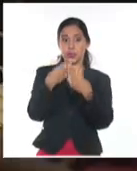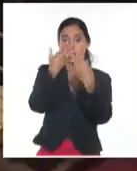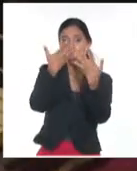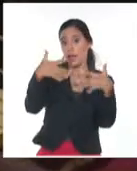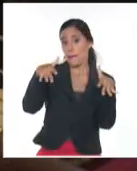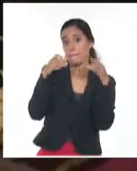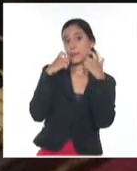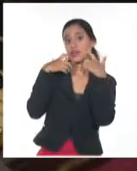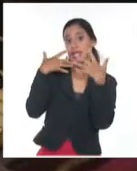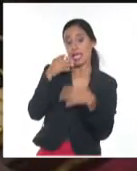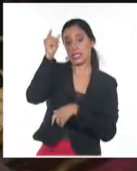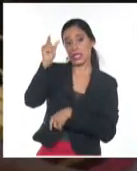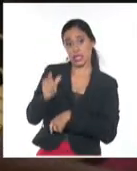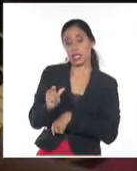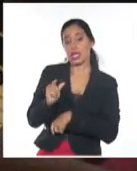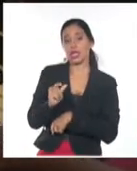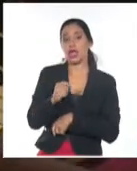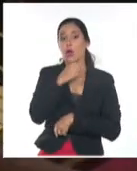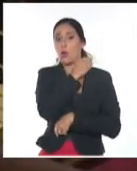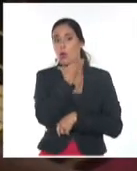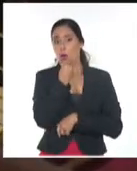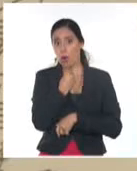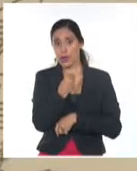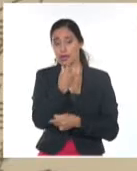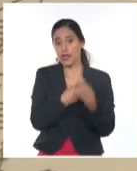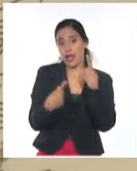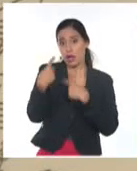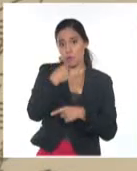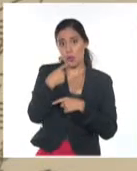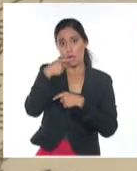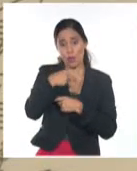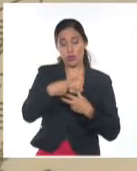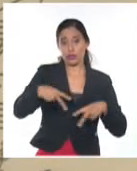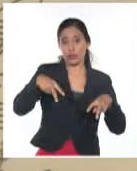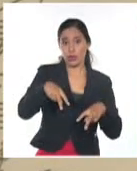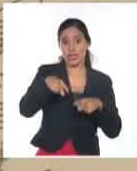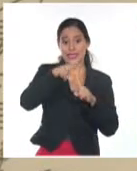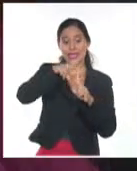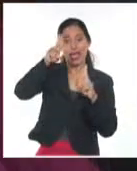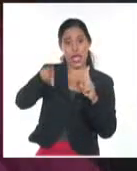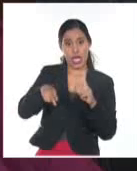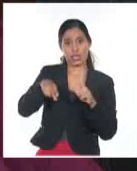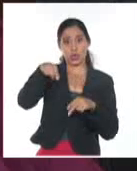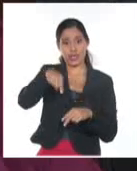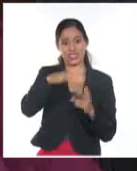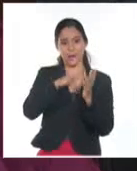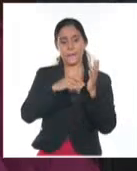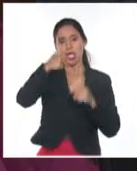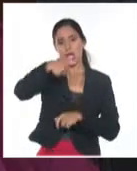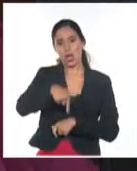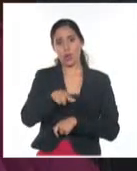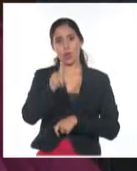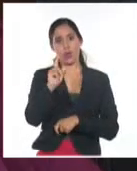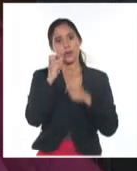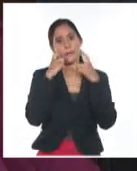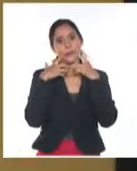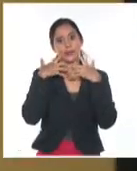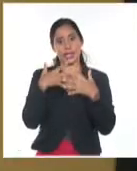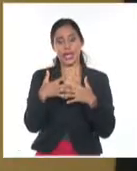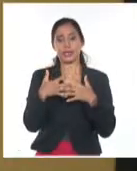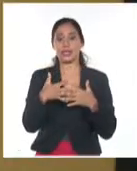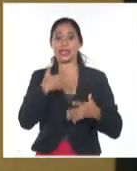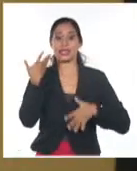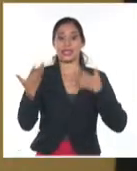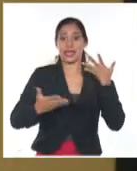una versión del Sainete El Alcalde Honrado, que subirá a las tablas del Teatro Milanés este mes de julio, como parte de las celebraciones